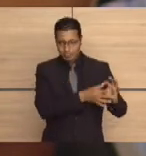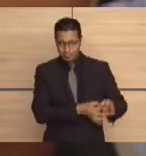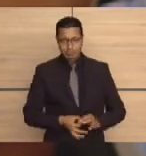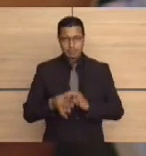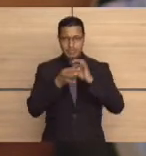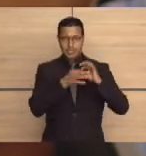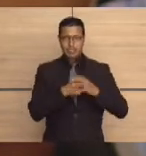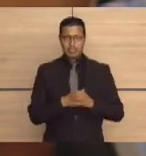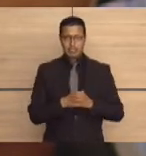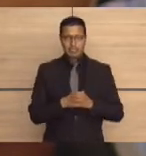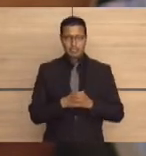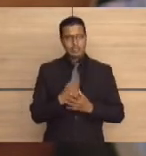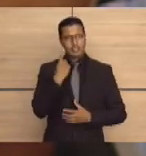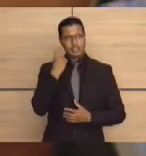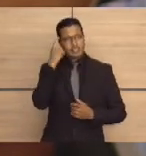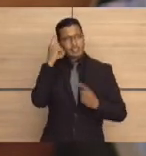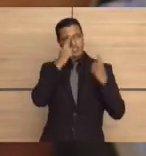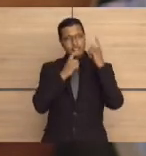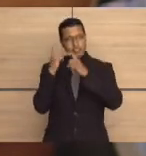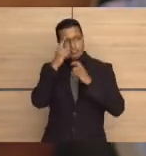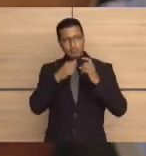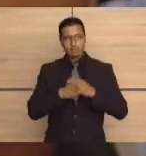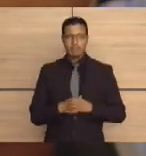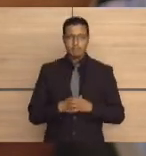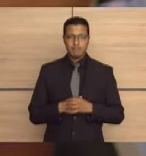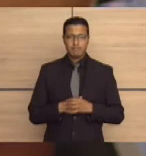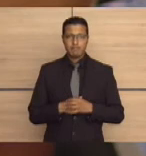Y habría que pensar que,